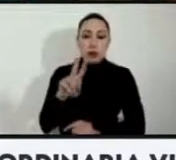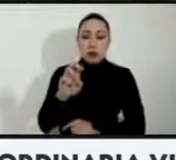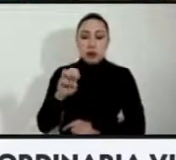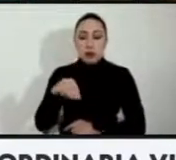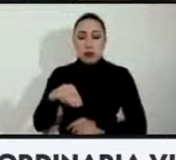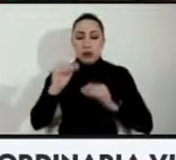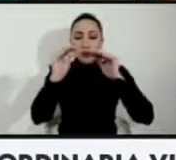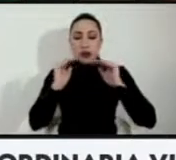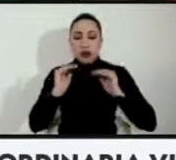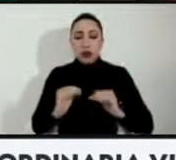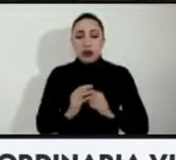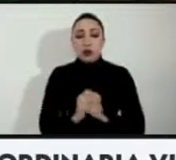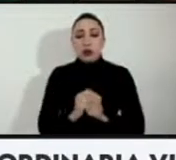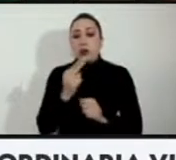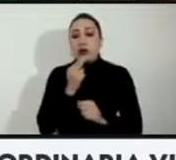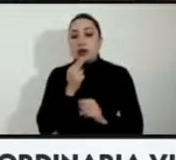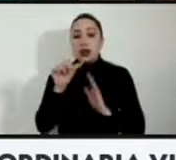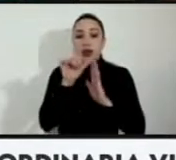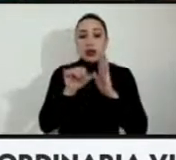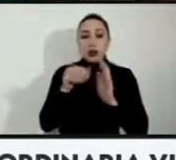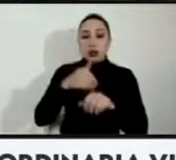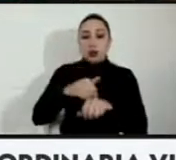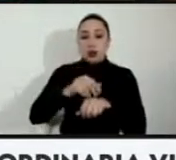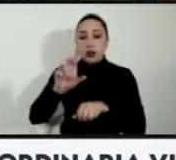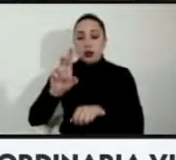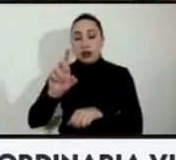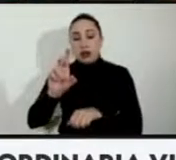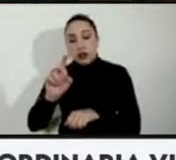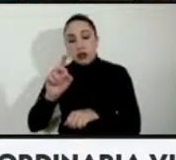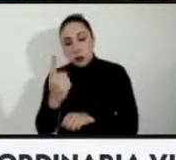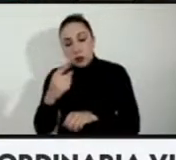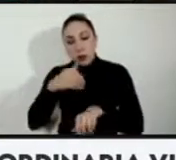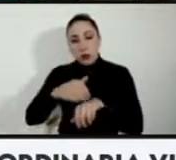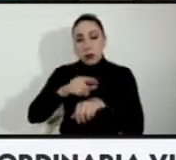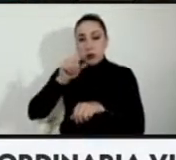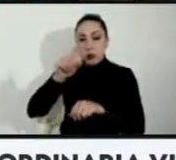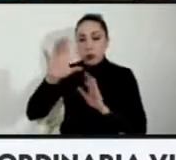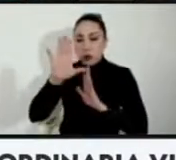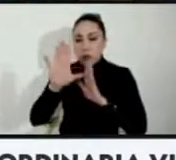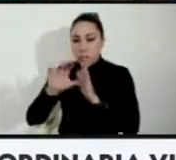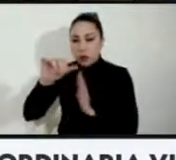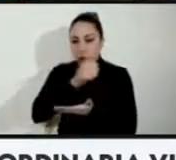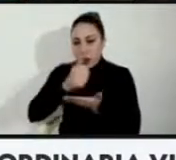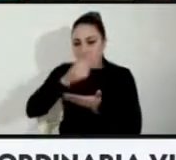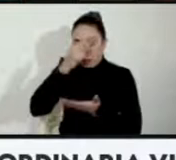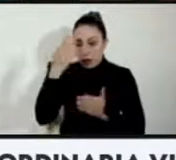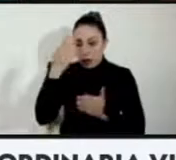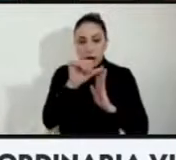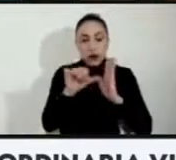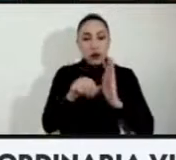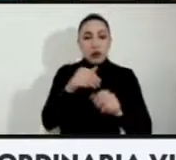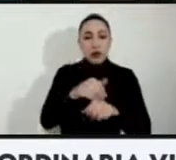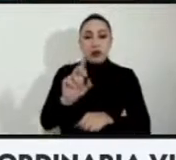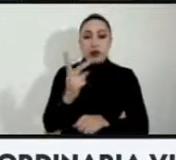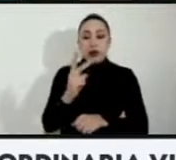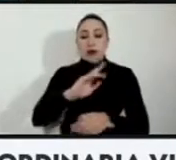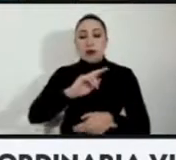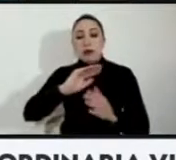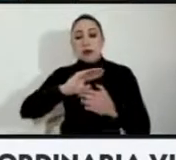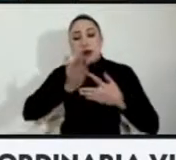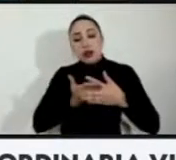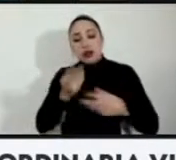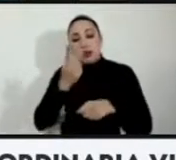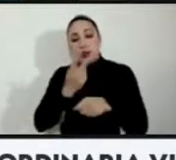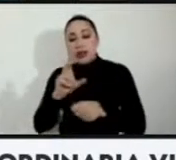el artículo 31, numeral 1 de la Constitución Política de la Ciudad de México y los artículos 32, fracciones segunda y trigésima de la